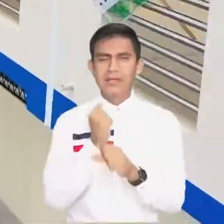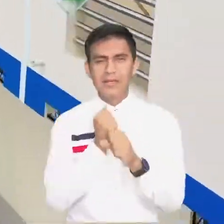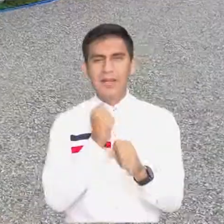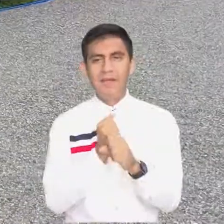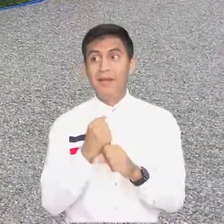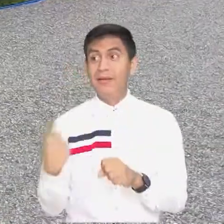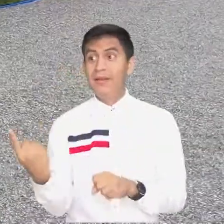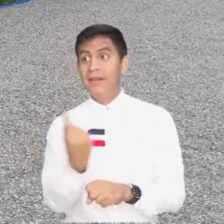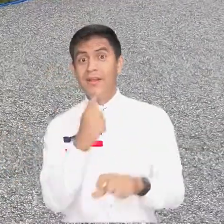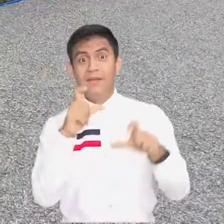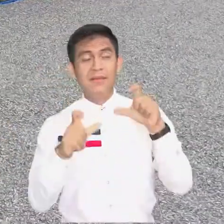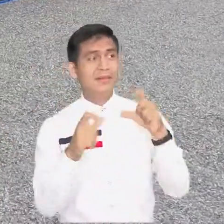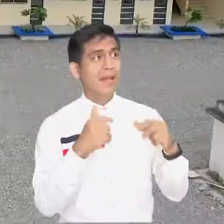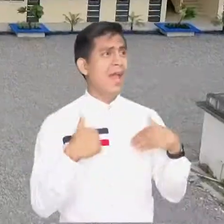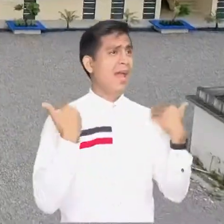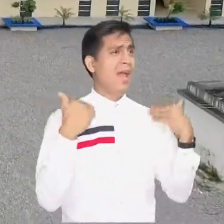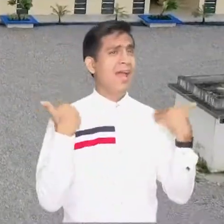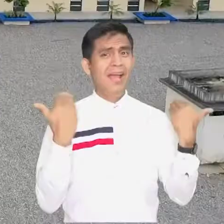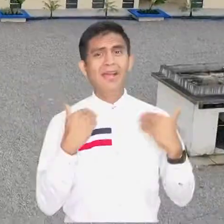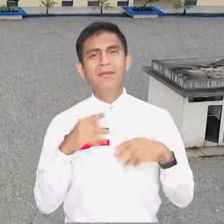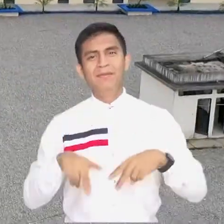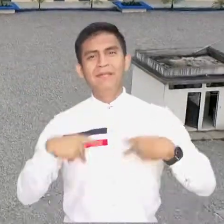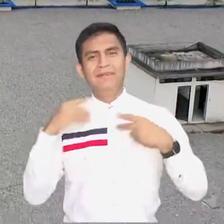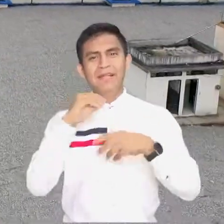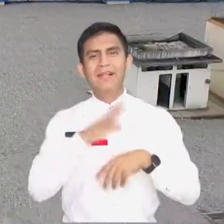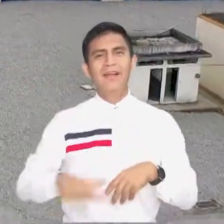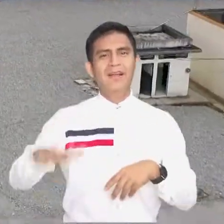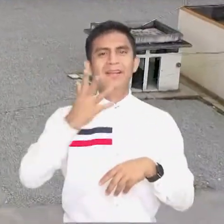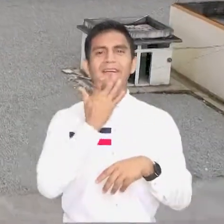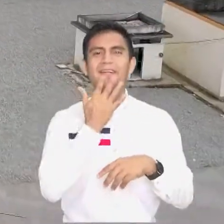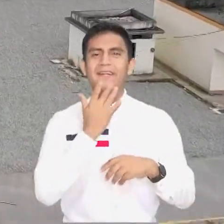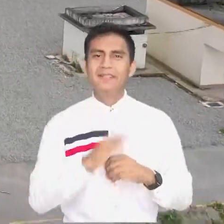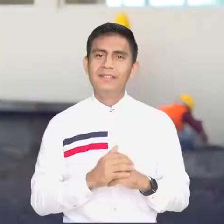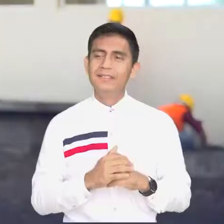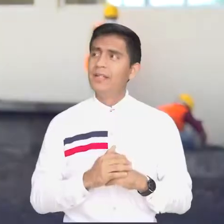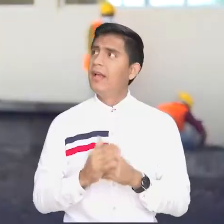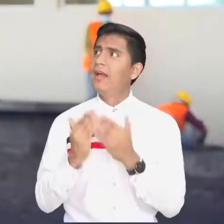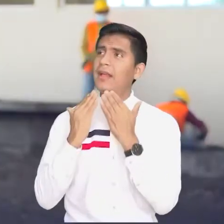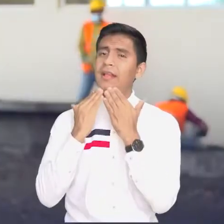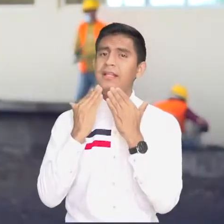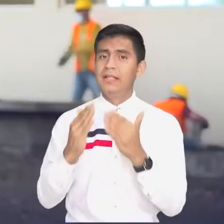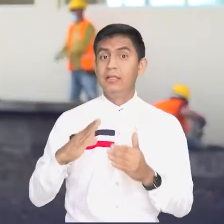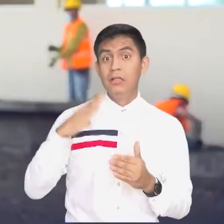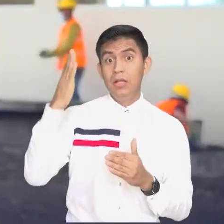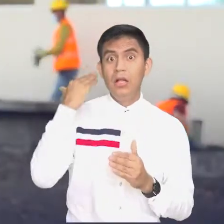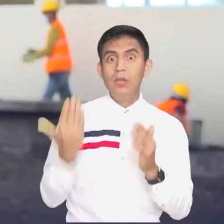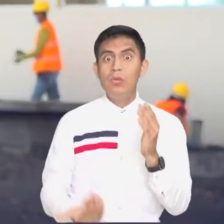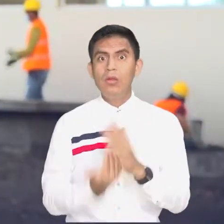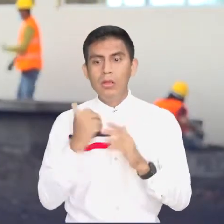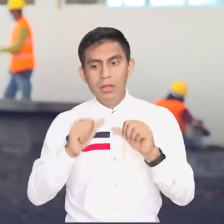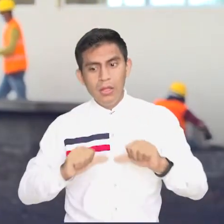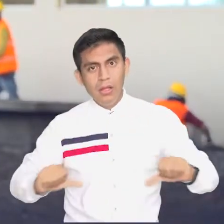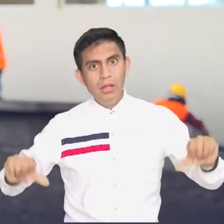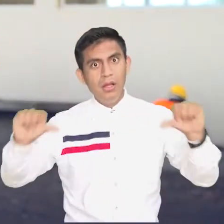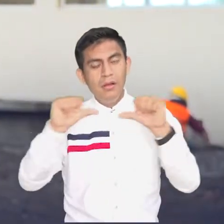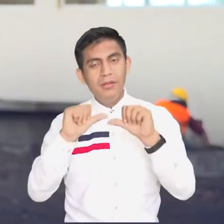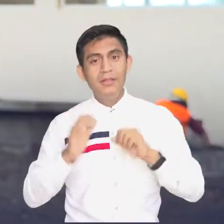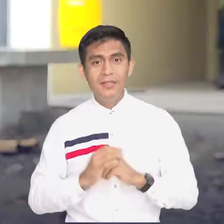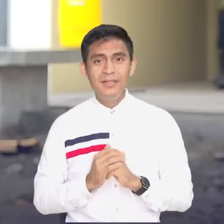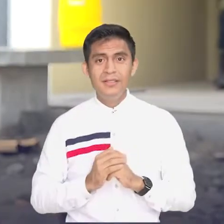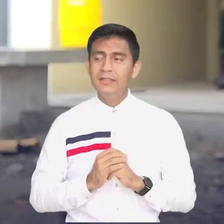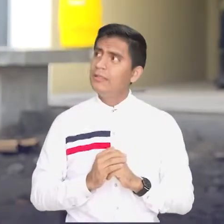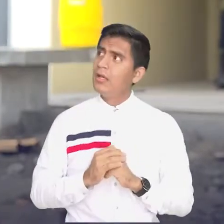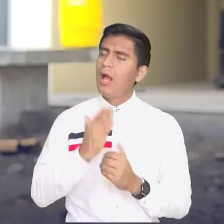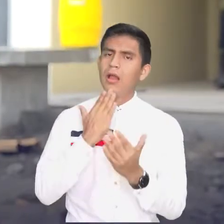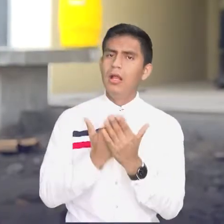trabajo y esta la alegría de la gente que vive en la tierra de colores. Agradecer al señor alcalde por estas nuevas aulas que nos ha dado.